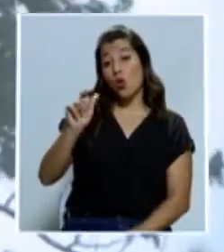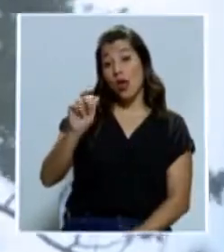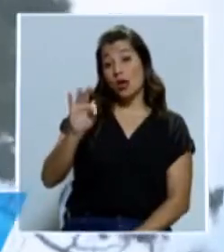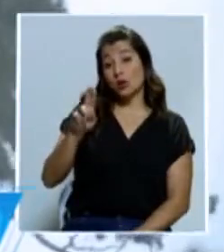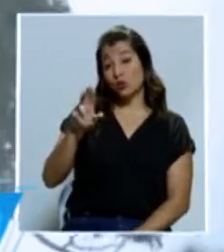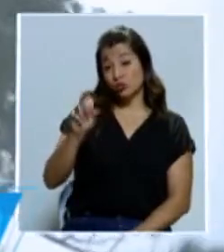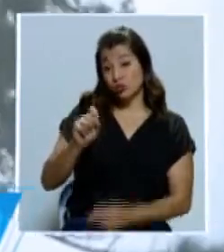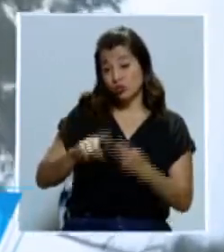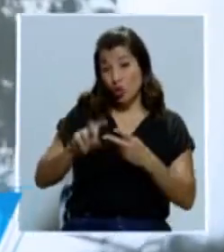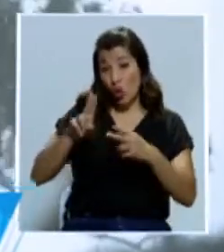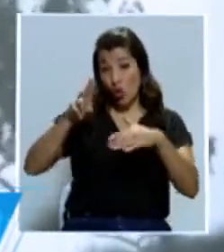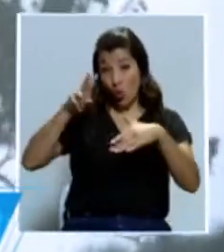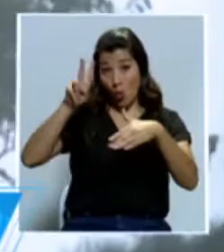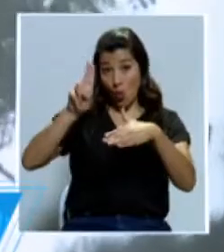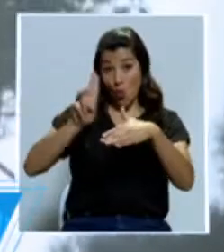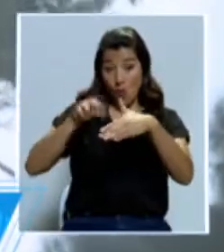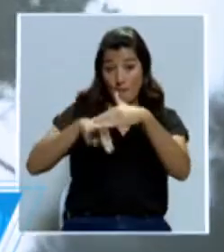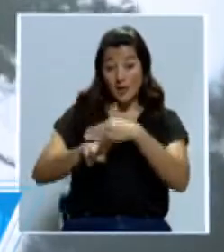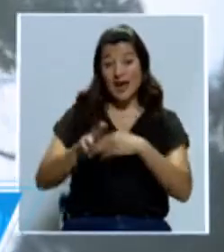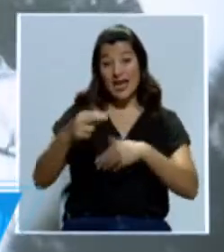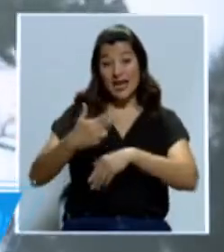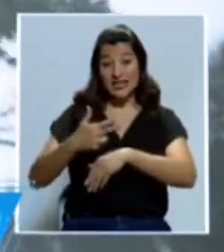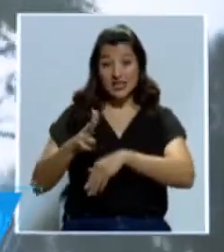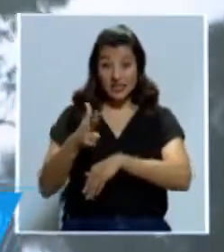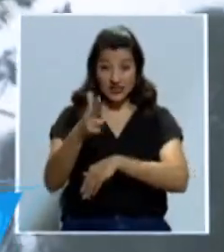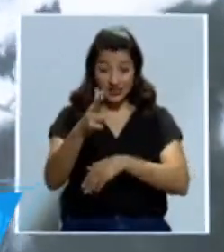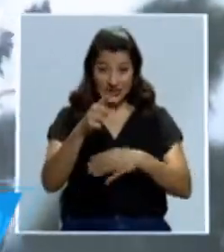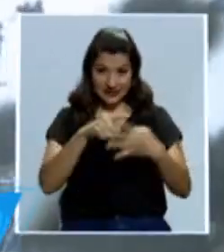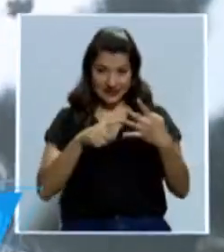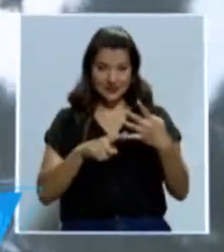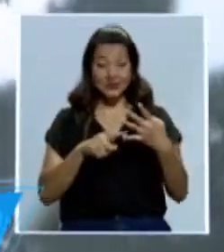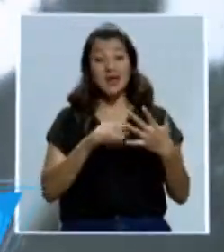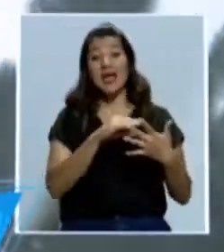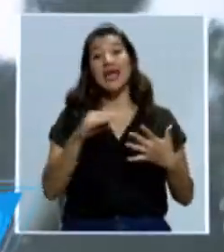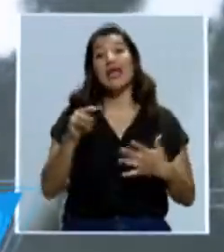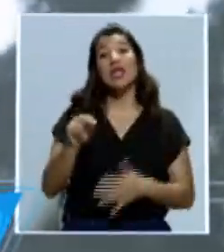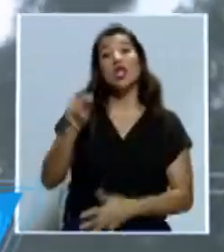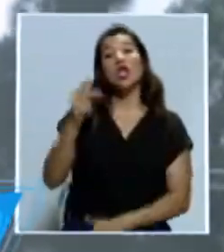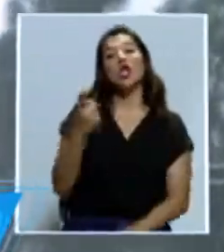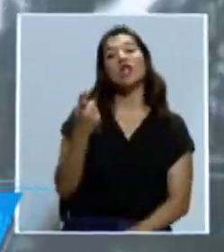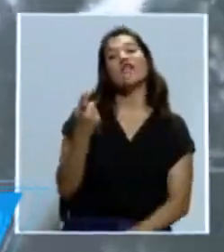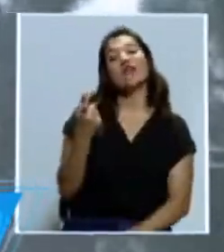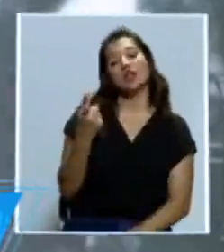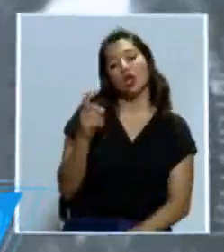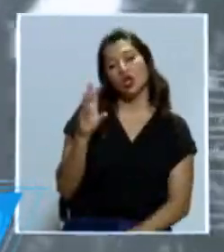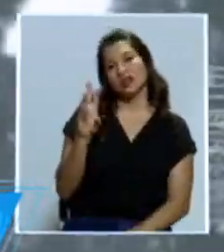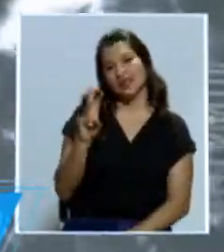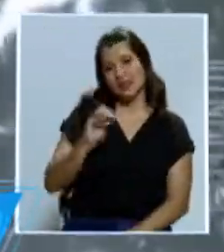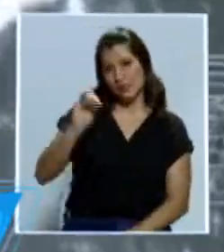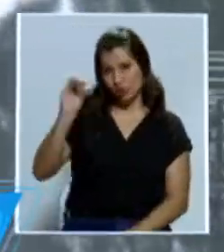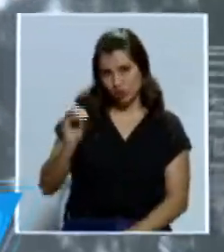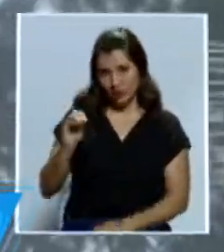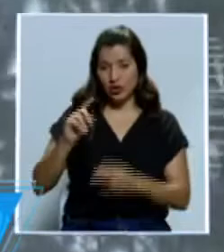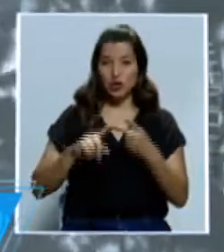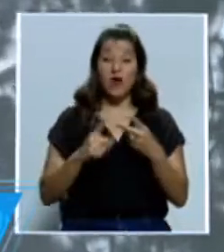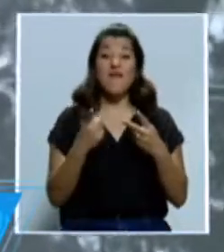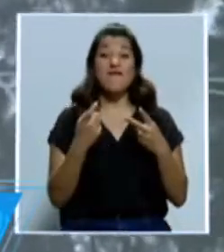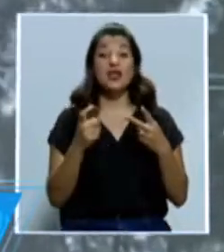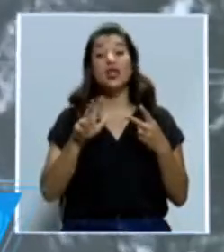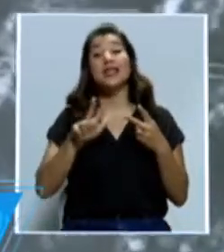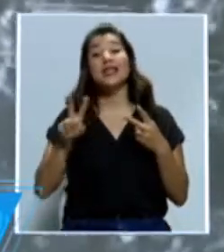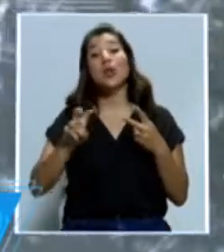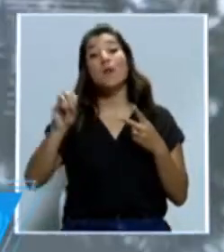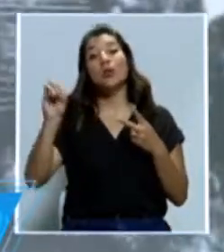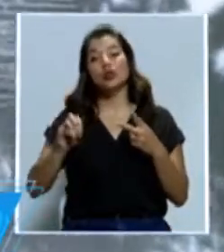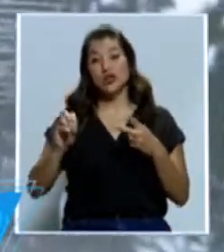norte, mientras que el resto de la zona norte tuvo un déficit del 6%, menos 32% en el Caribe Norte